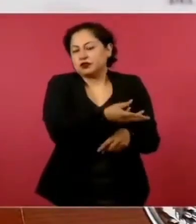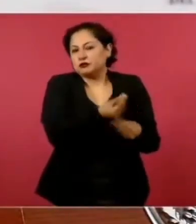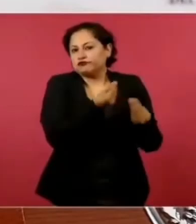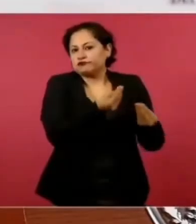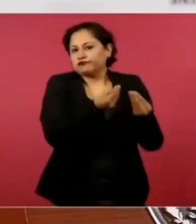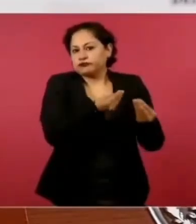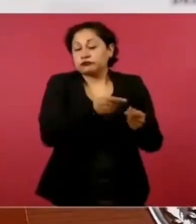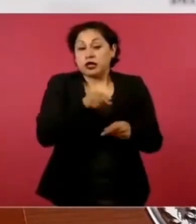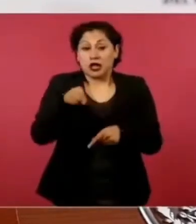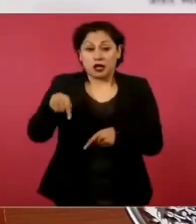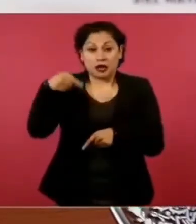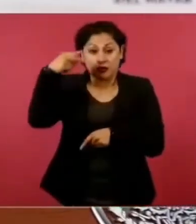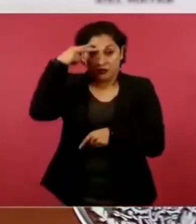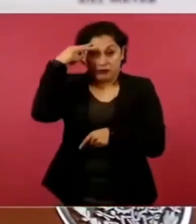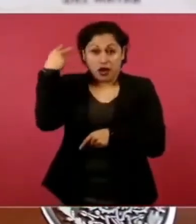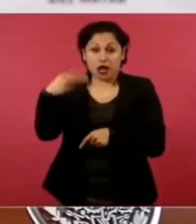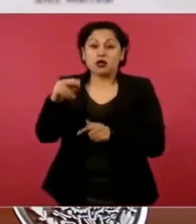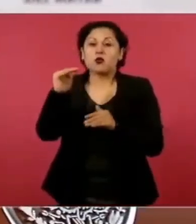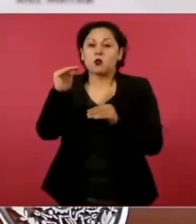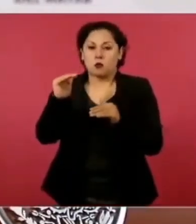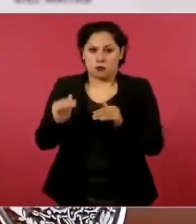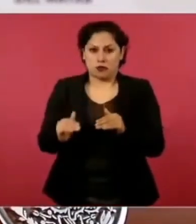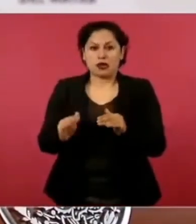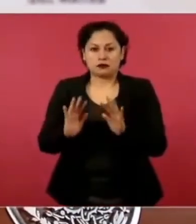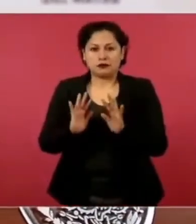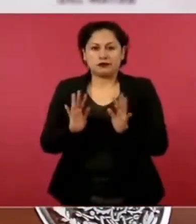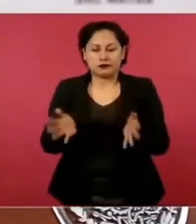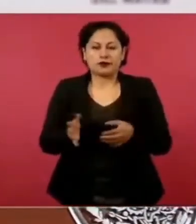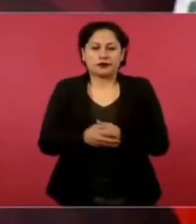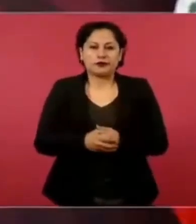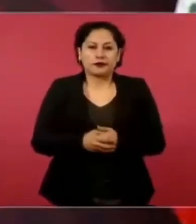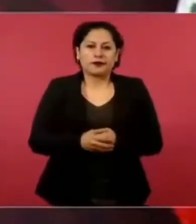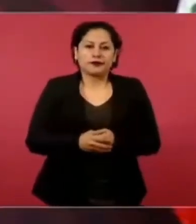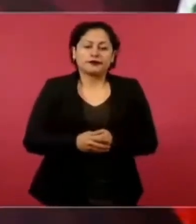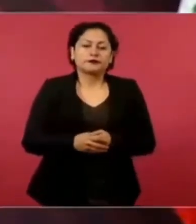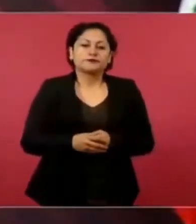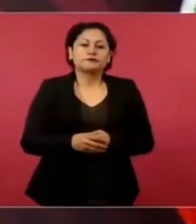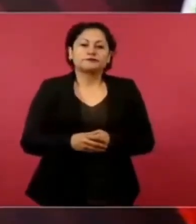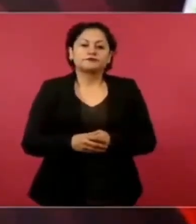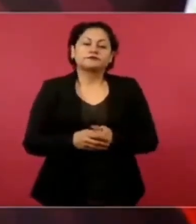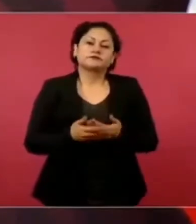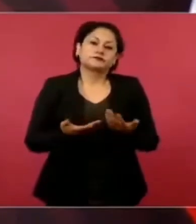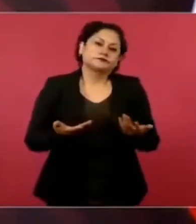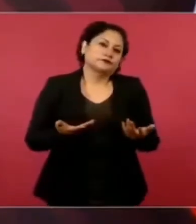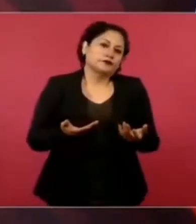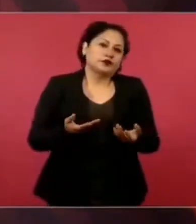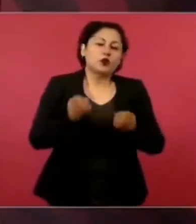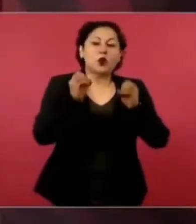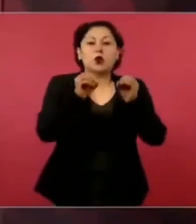Y desde luego tienen muchísimo más influencia los medios en Argentina